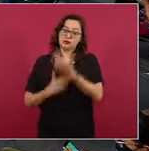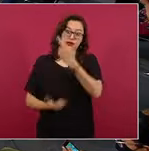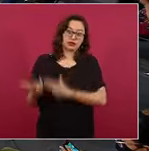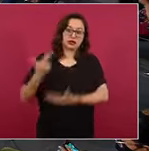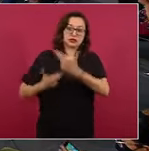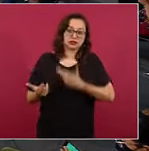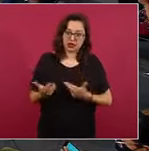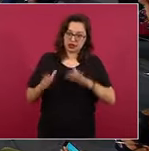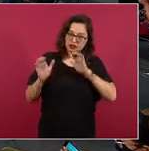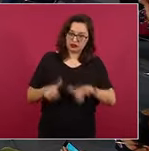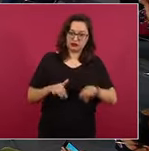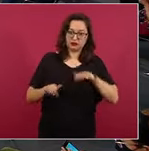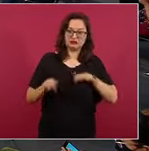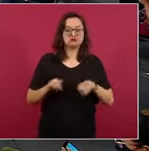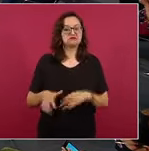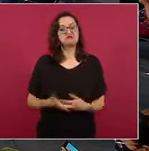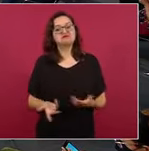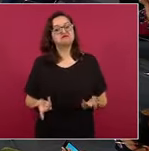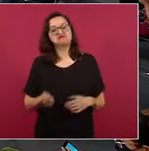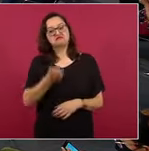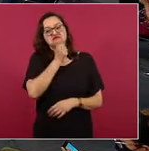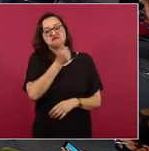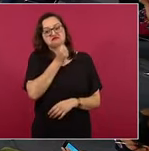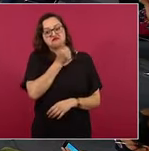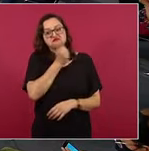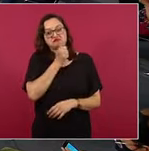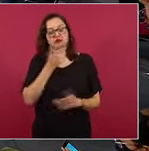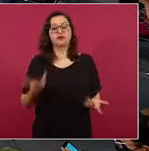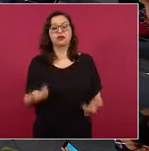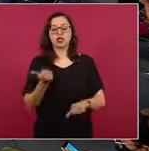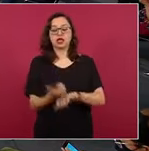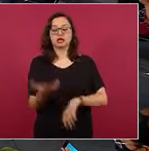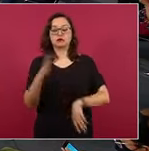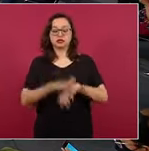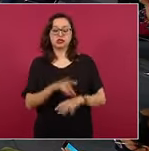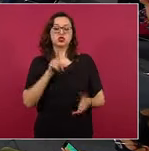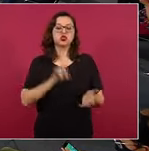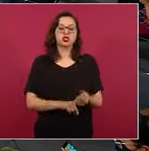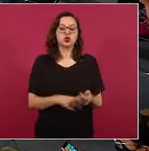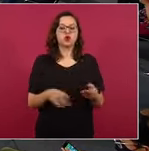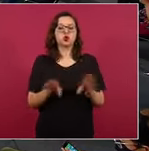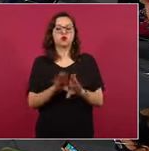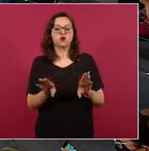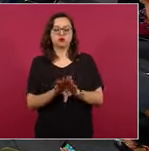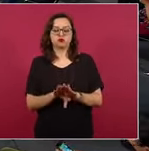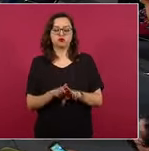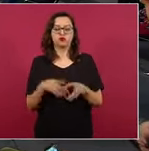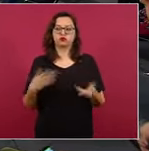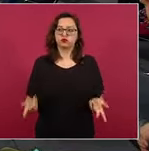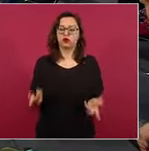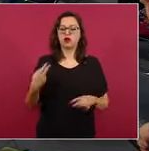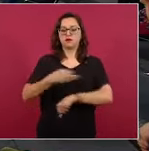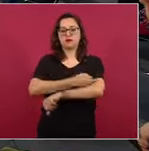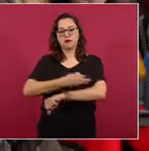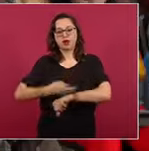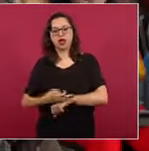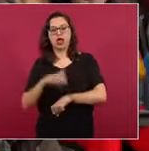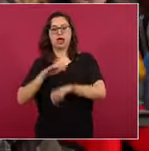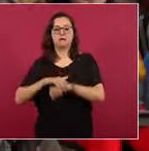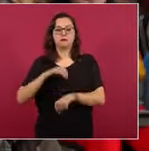y no se hizo justicia, sino que más bien lo que hicieron los administradores de las plazas de cobro fue contratar a familiares, amigos y hasta